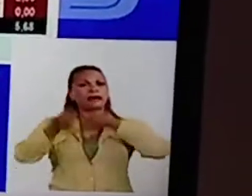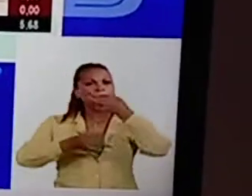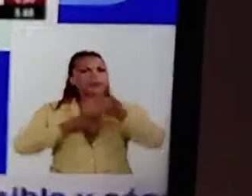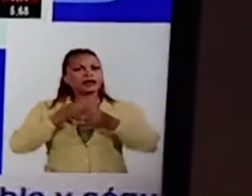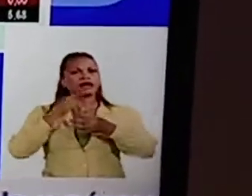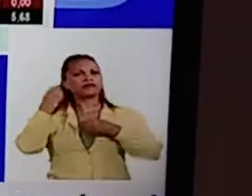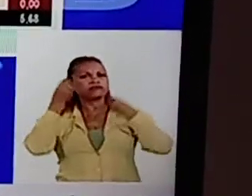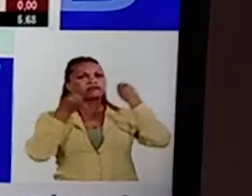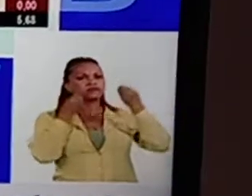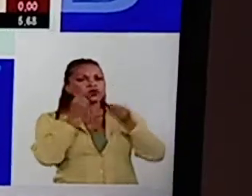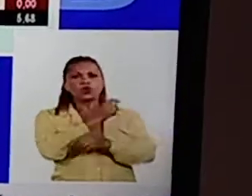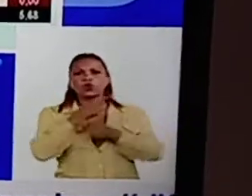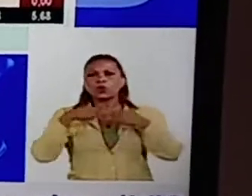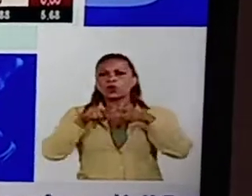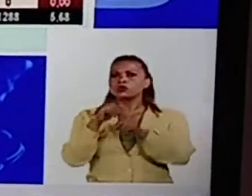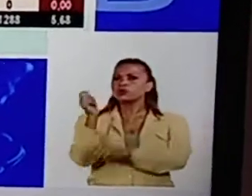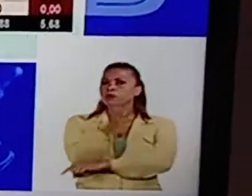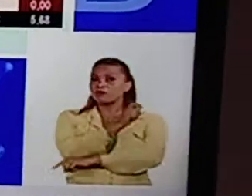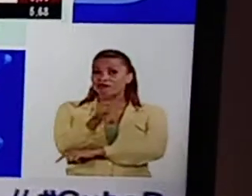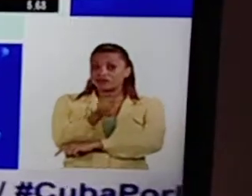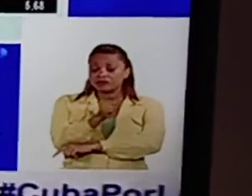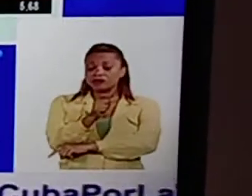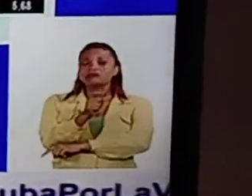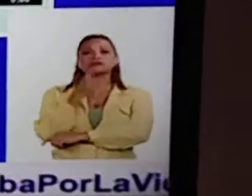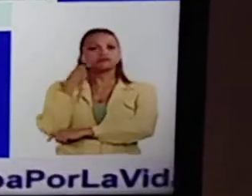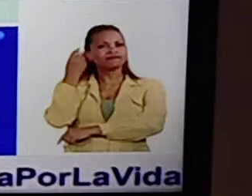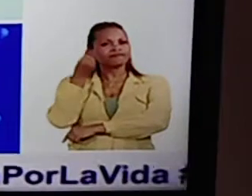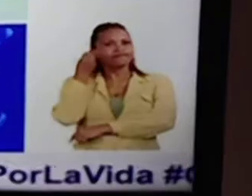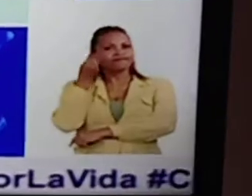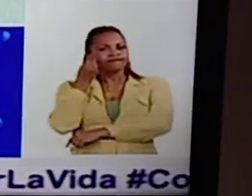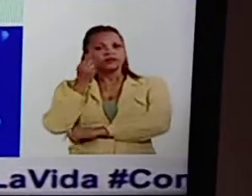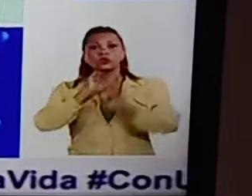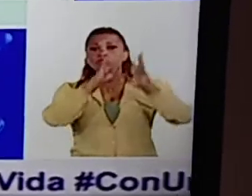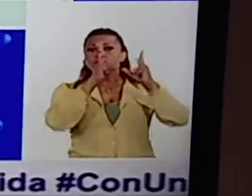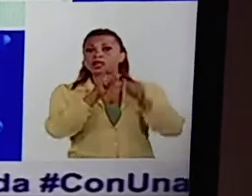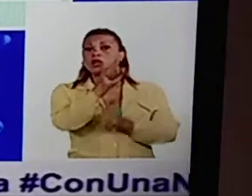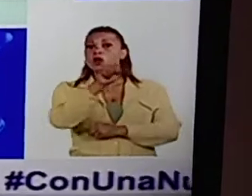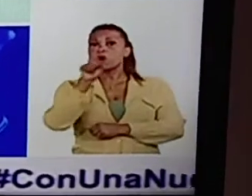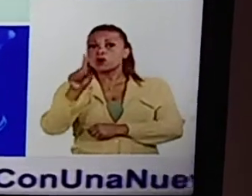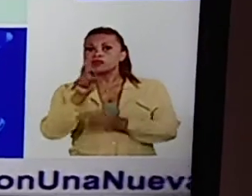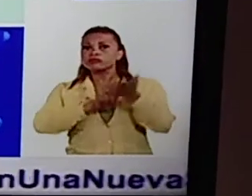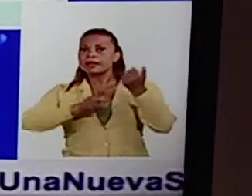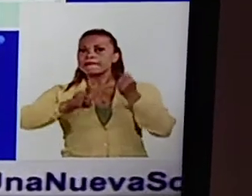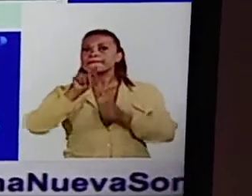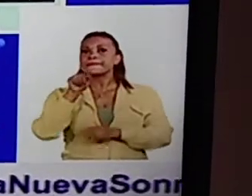el profesor Somarriba, un total de 11 provincias